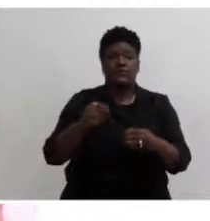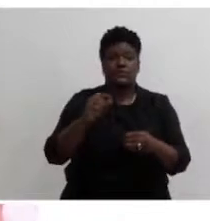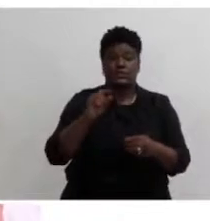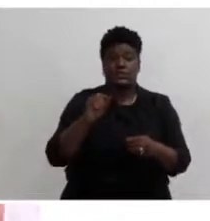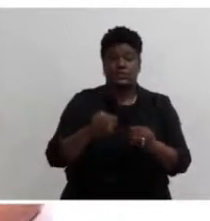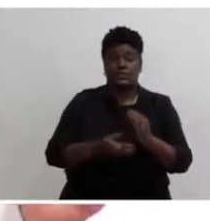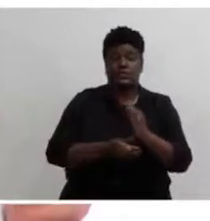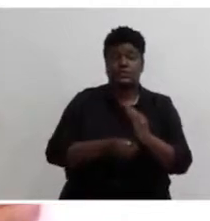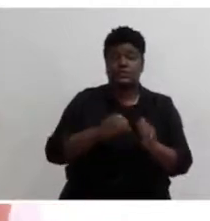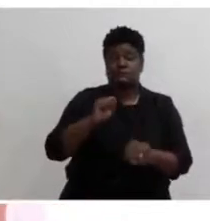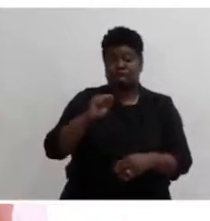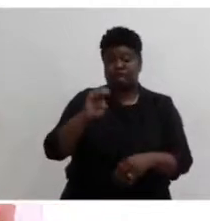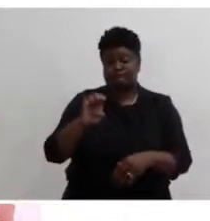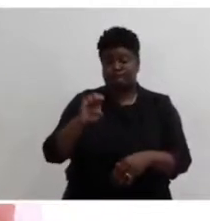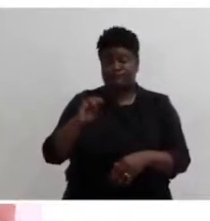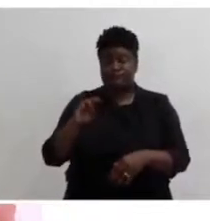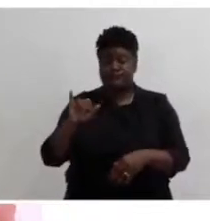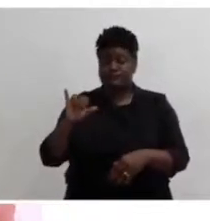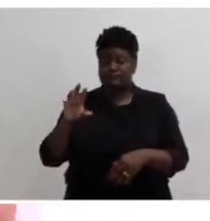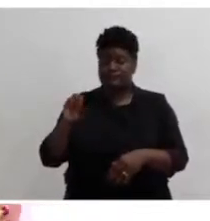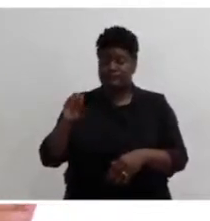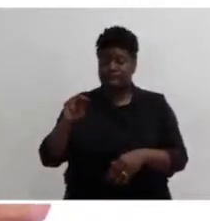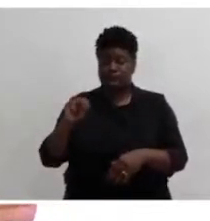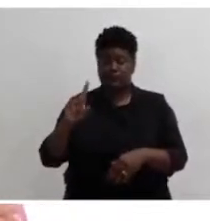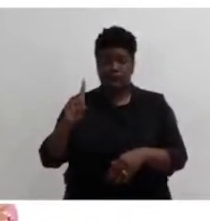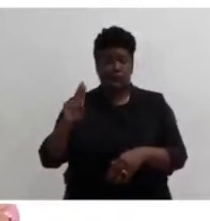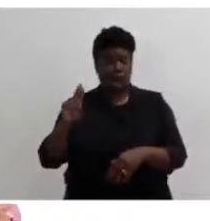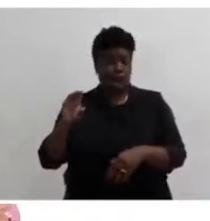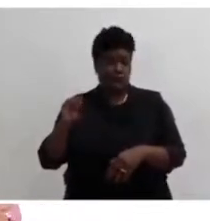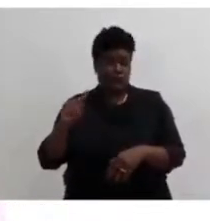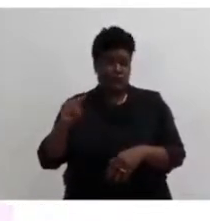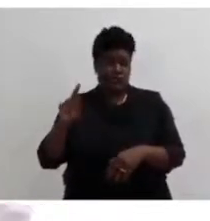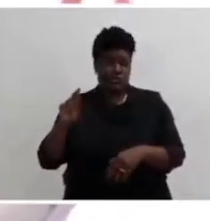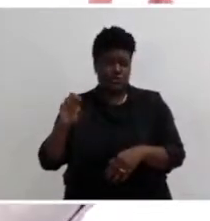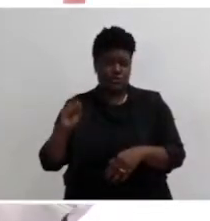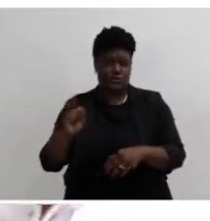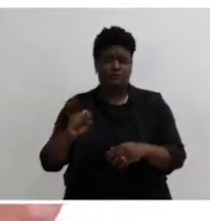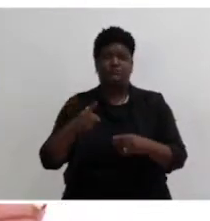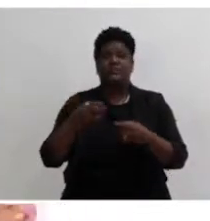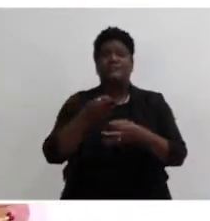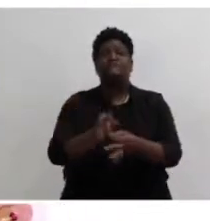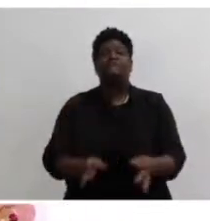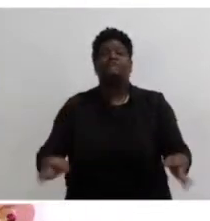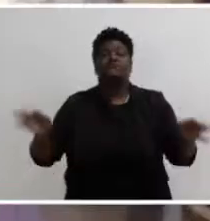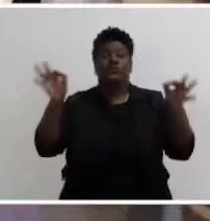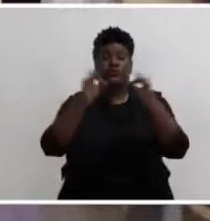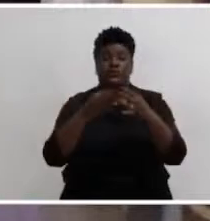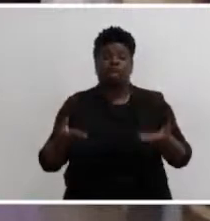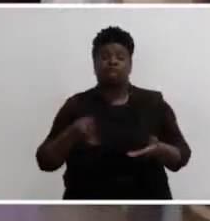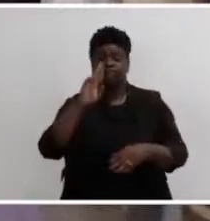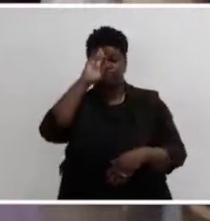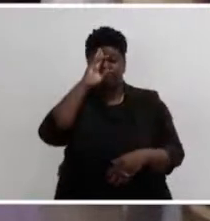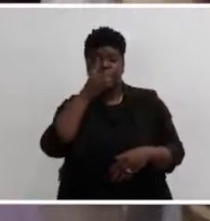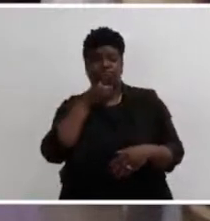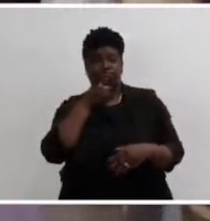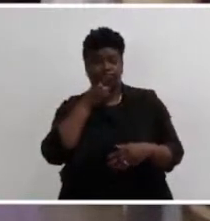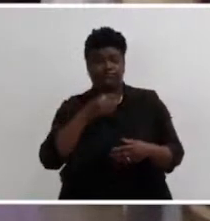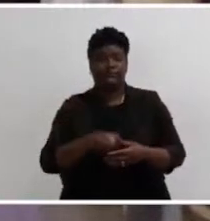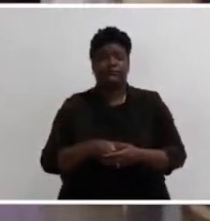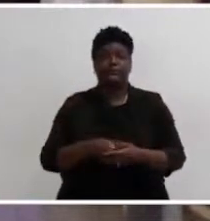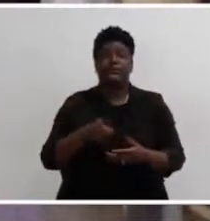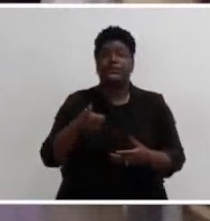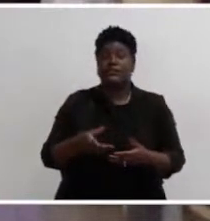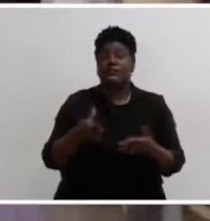de semiconductores en nuestro país. Este decreto invita a todos los sectores, público, privado y académico,